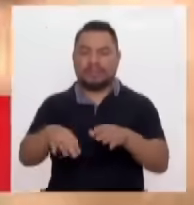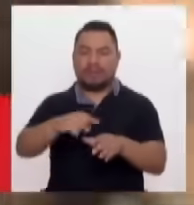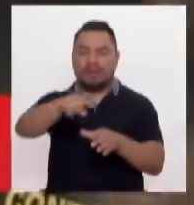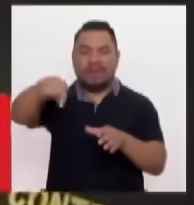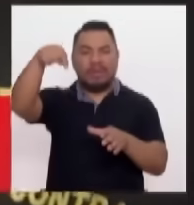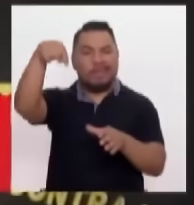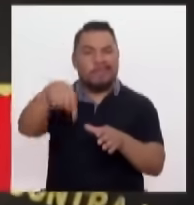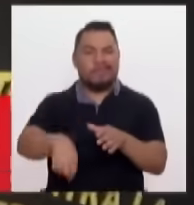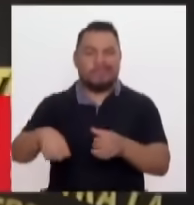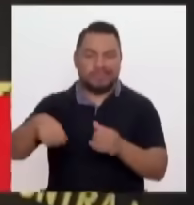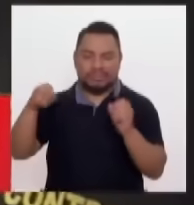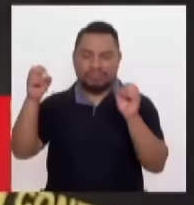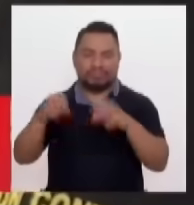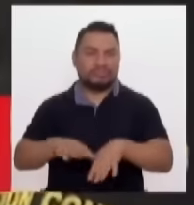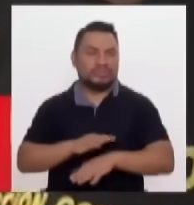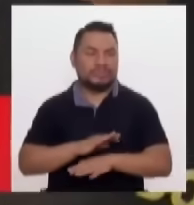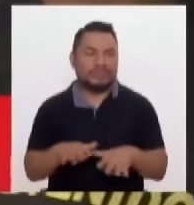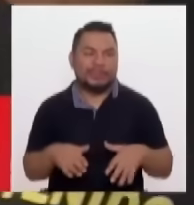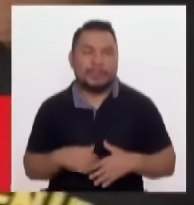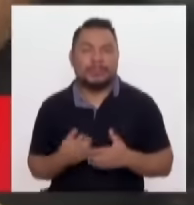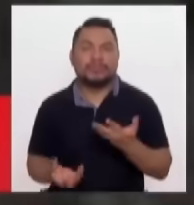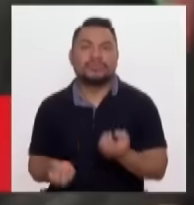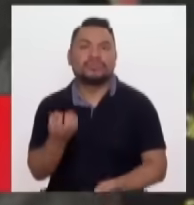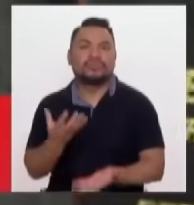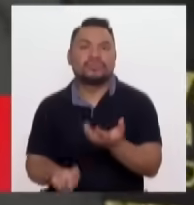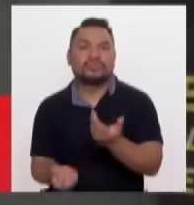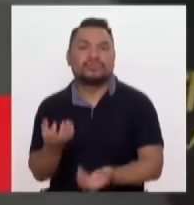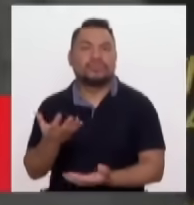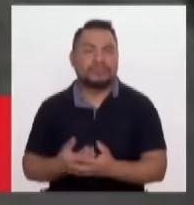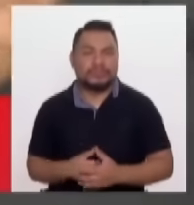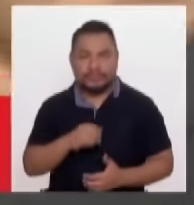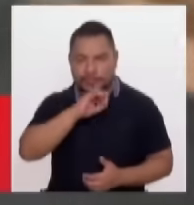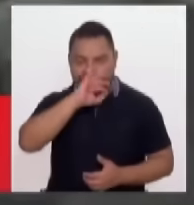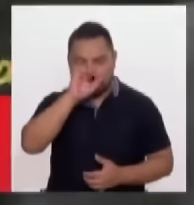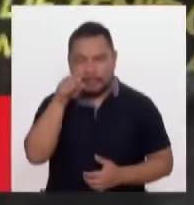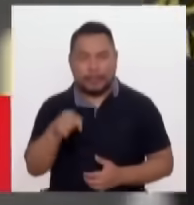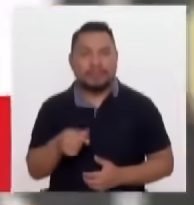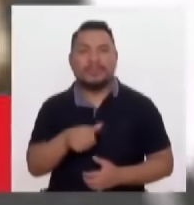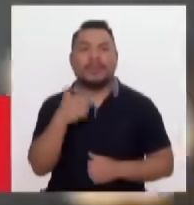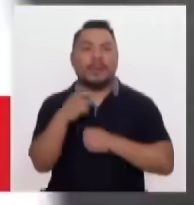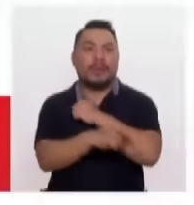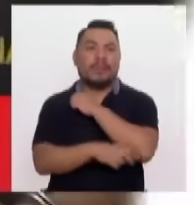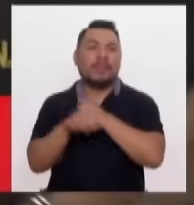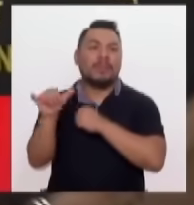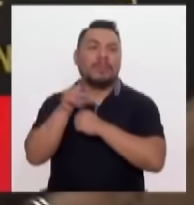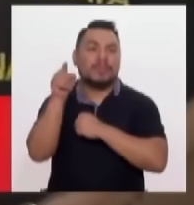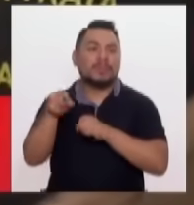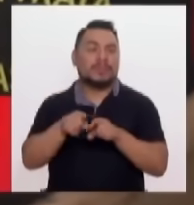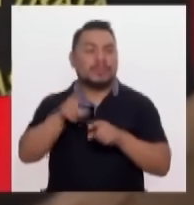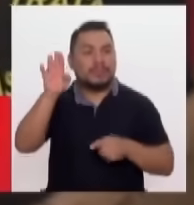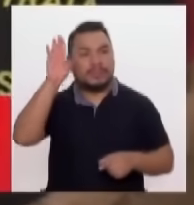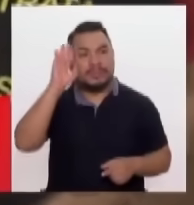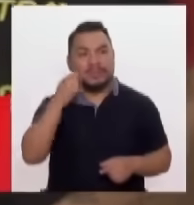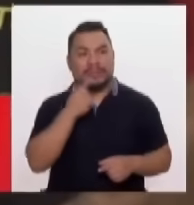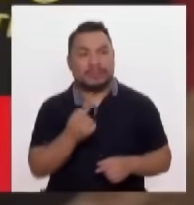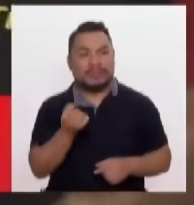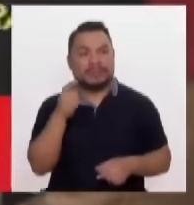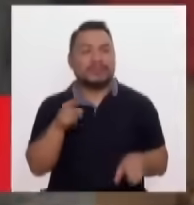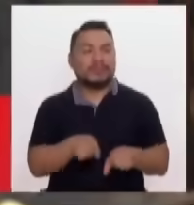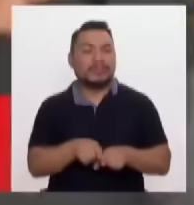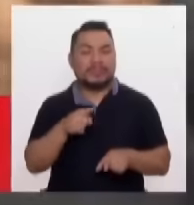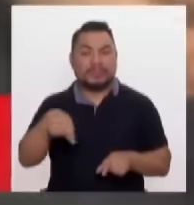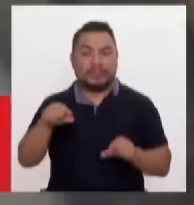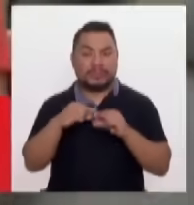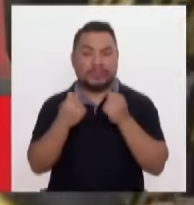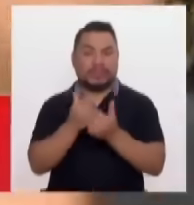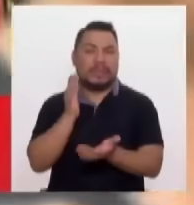víctimas, simplemente las arrojan a fosas comunes. Esto ha ocurrido en otros países, por lo tanto la policía entiende que también estaría